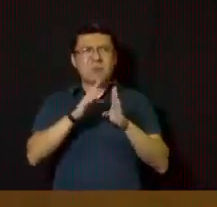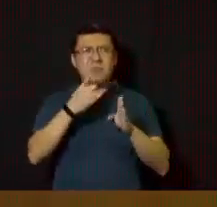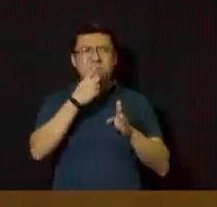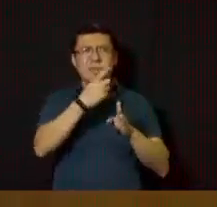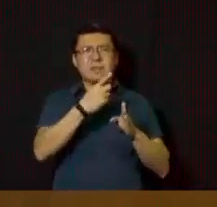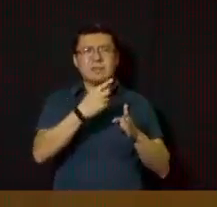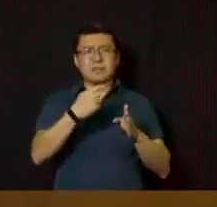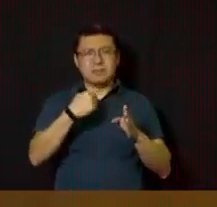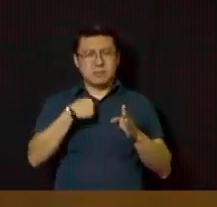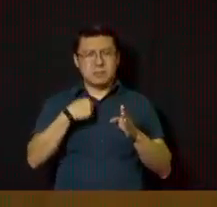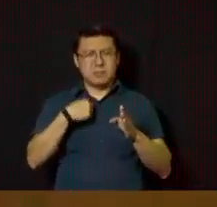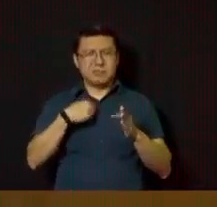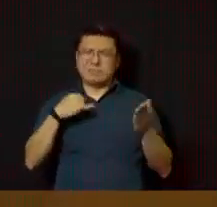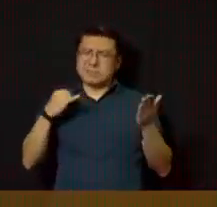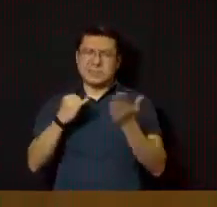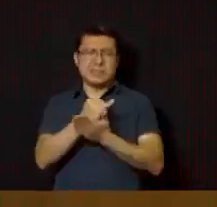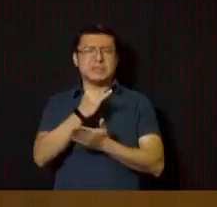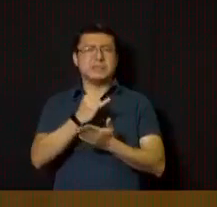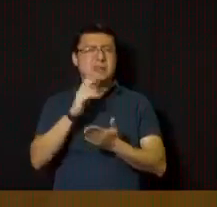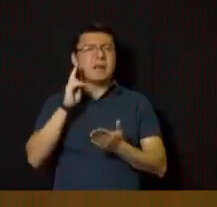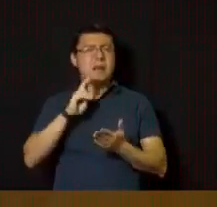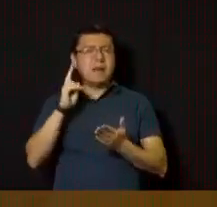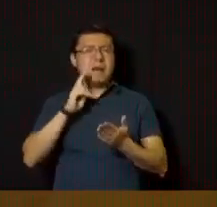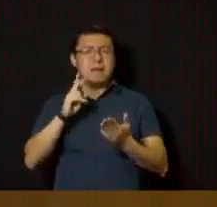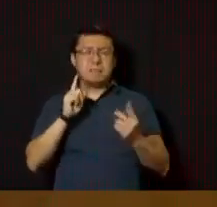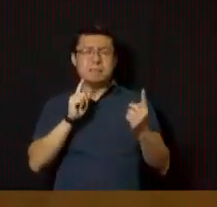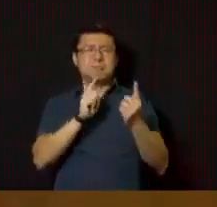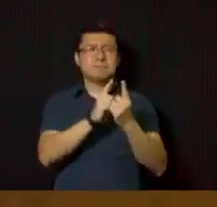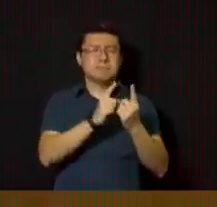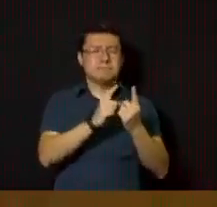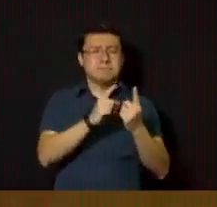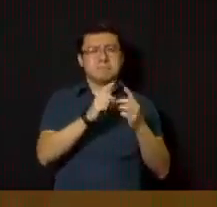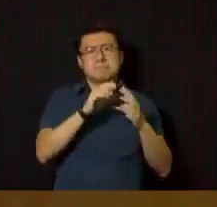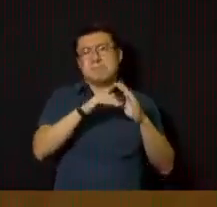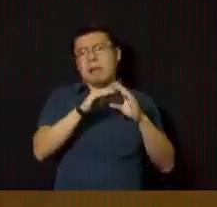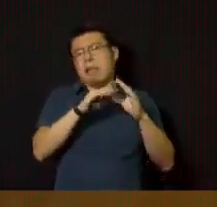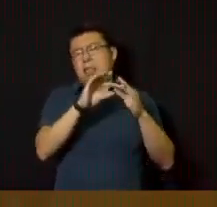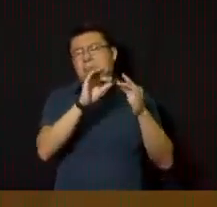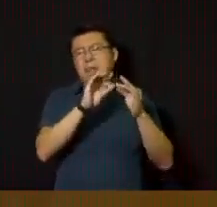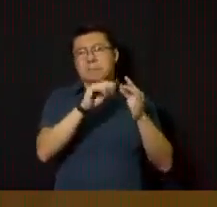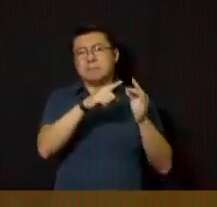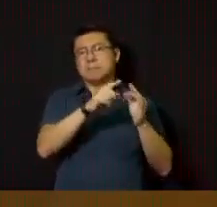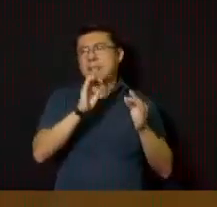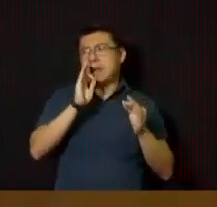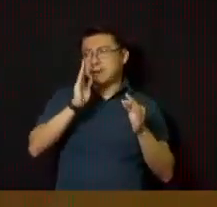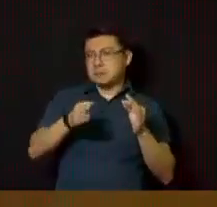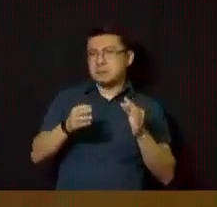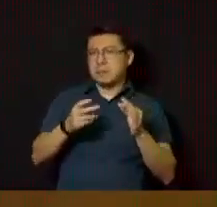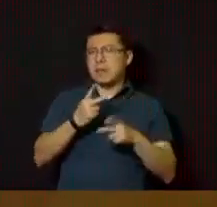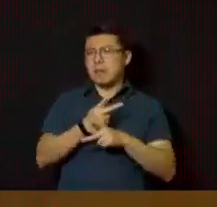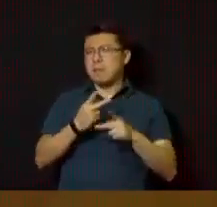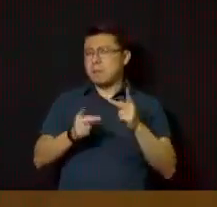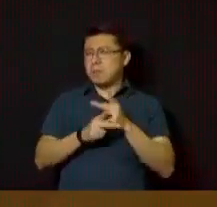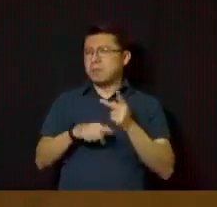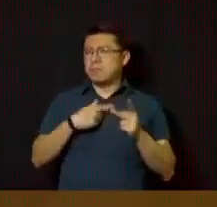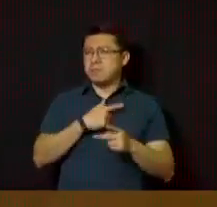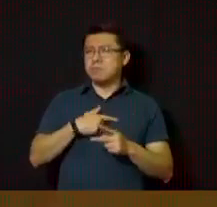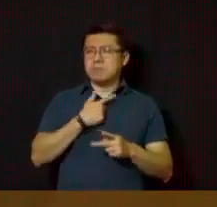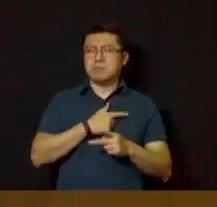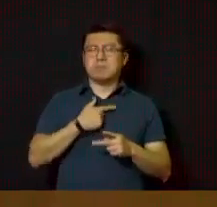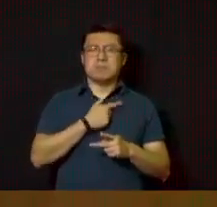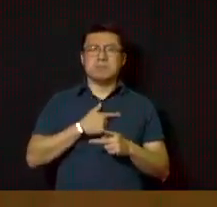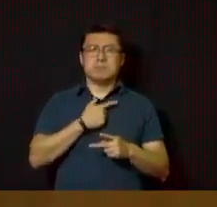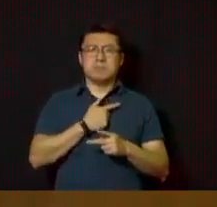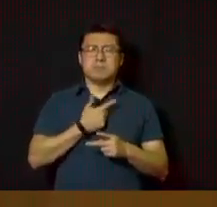atreví. Y bueno, gracias a Dios, la persona aceptó, le gustó el producto. Y